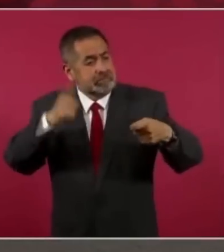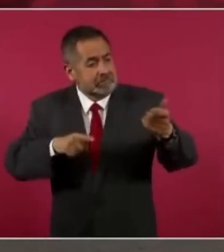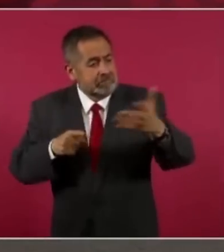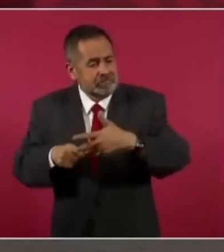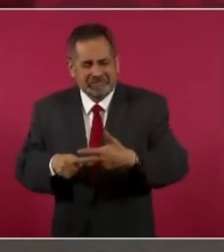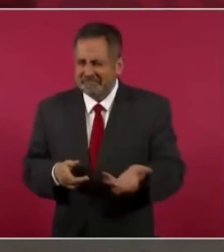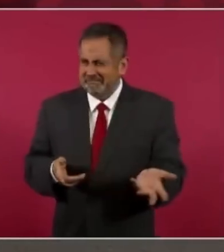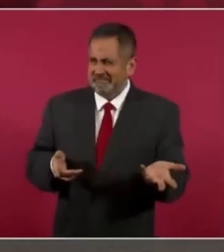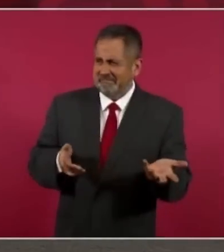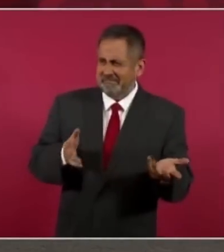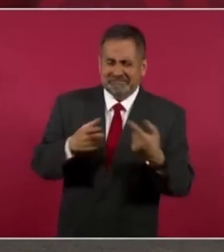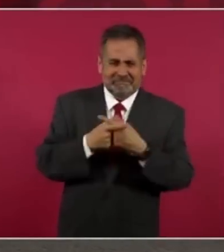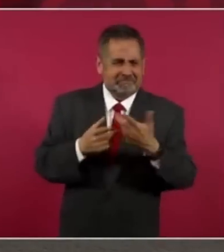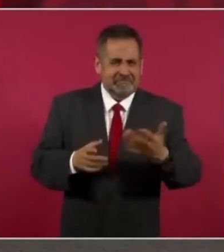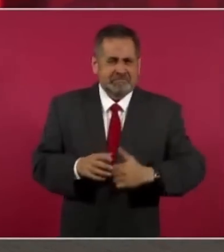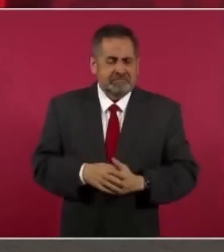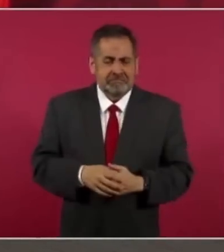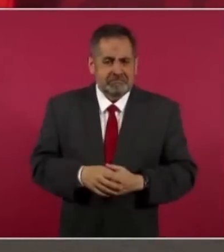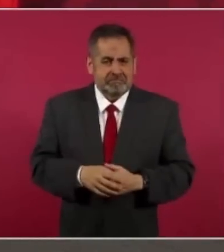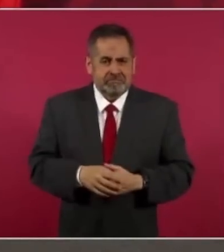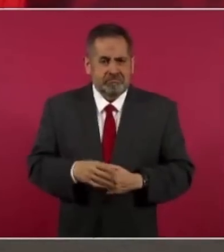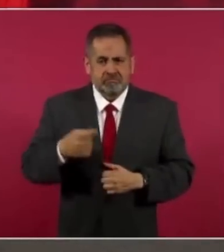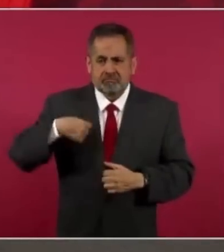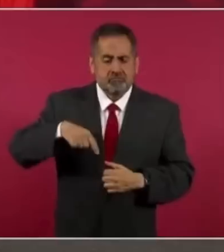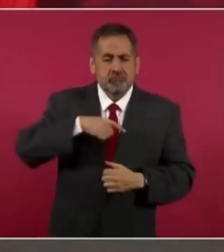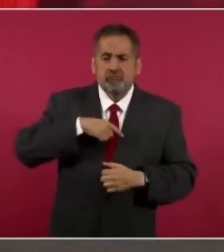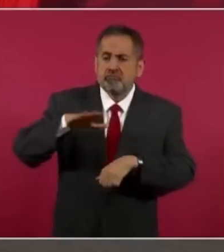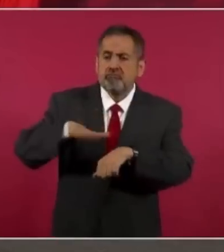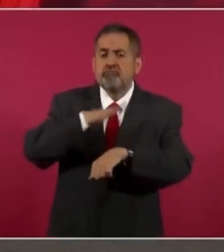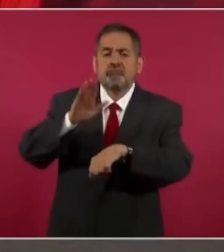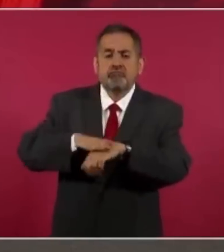Si tenemos de aprobación